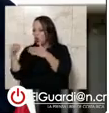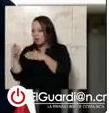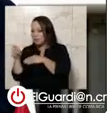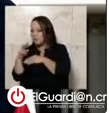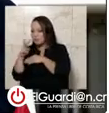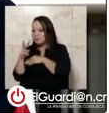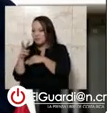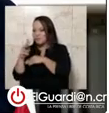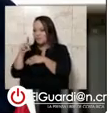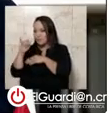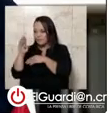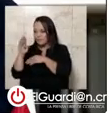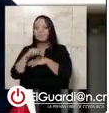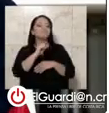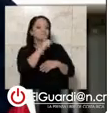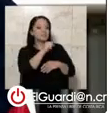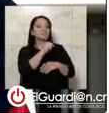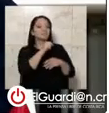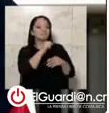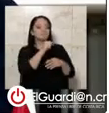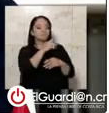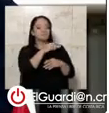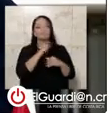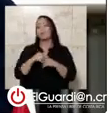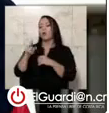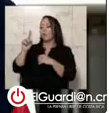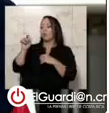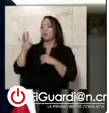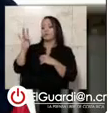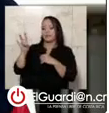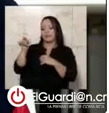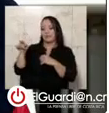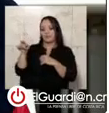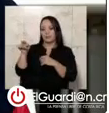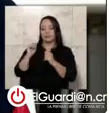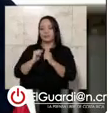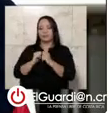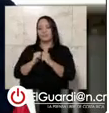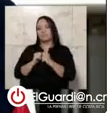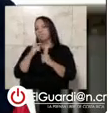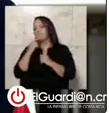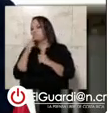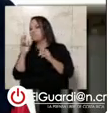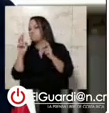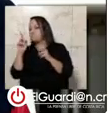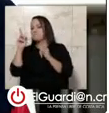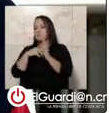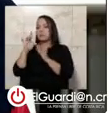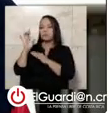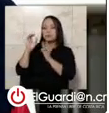el Producto Interno Bruto. Sí, señor, aproximadamente. Va a agarrar un 1.7 de eso, digamos 1.800